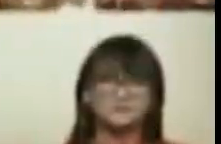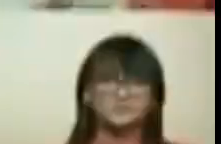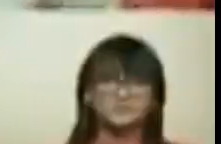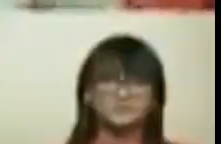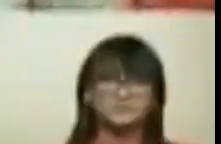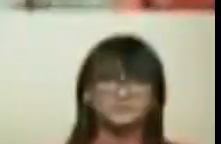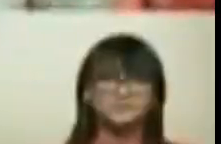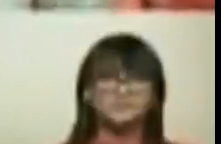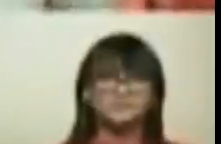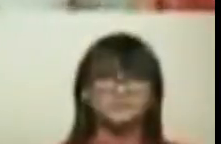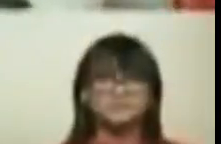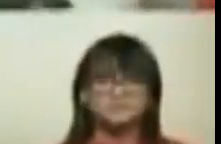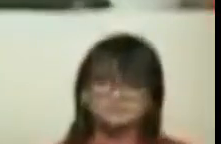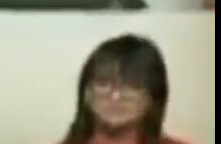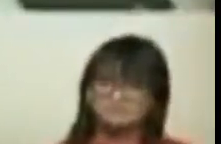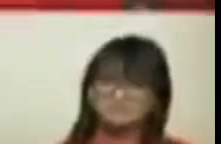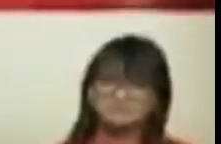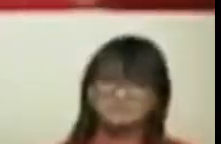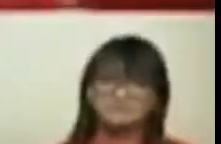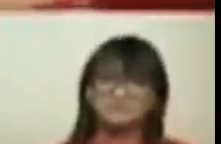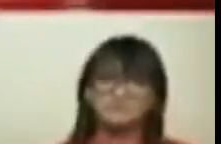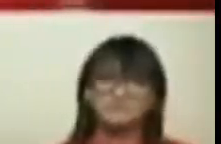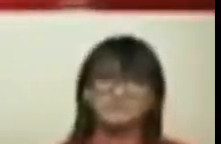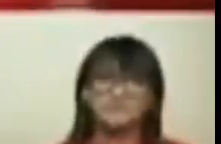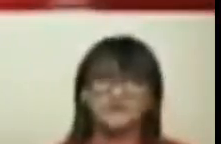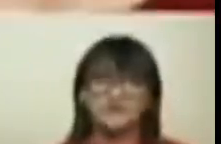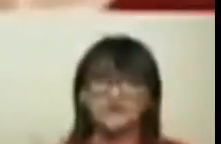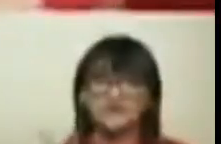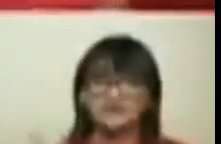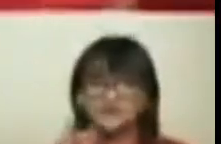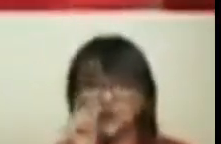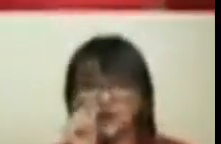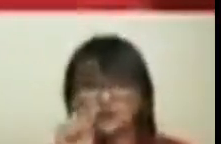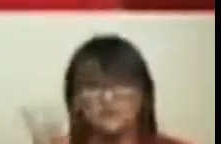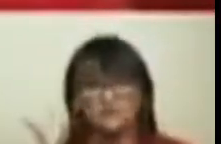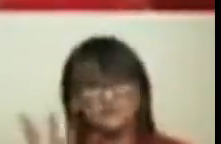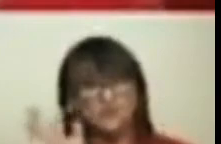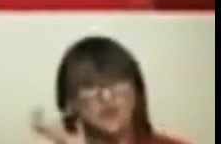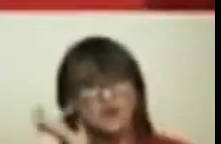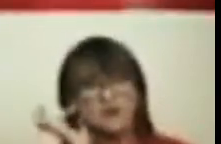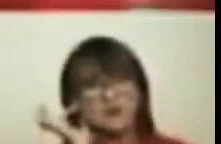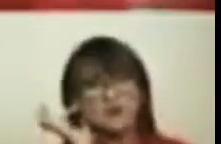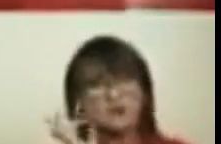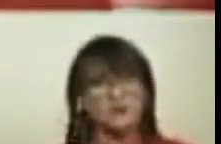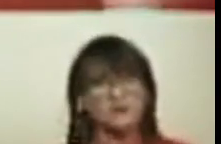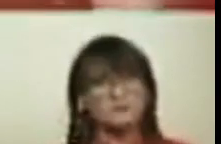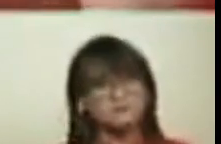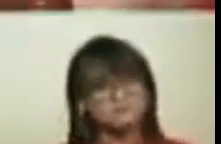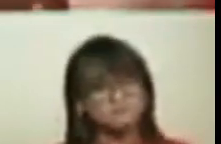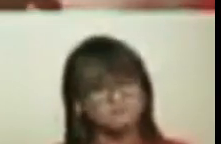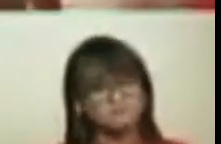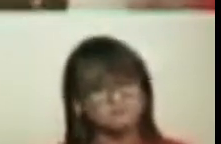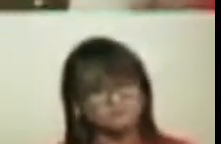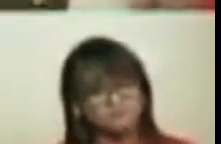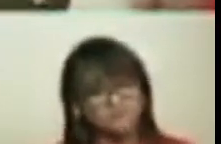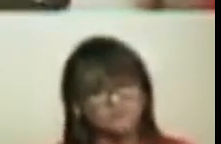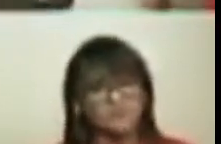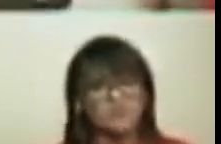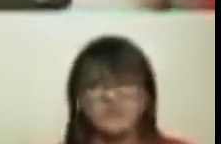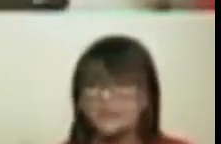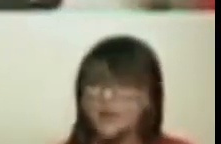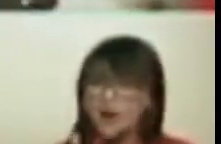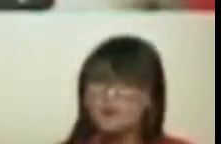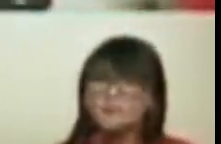ya tiendo mi mano venezolana venezolano te tiendo mi mano como